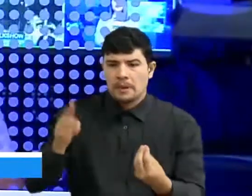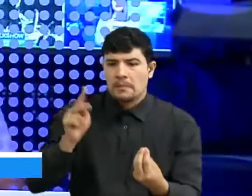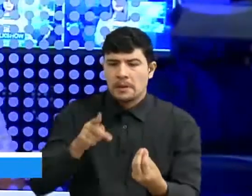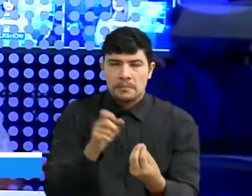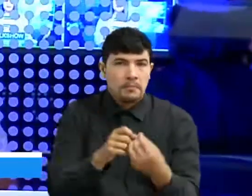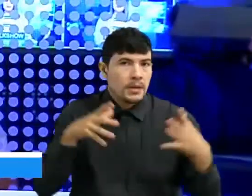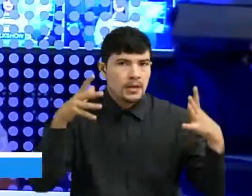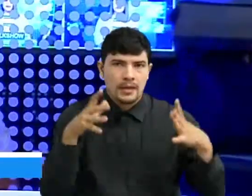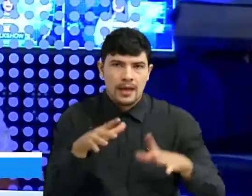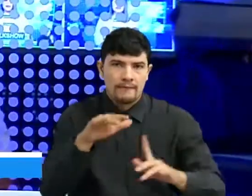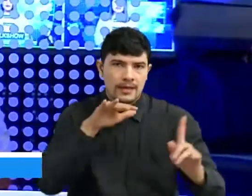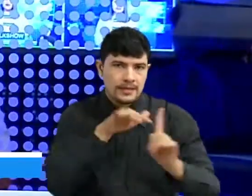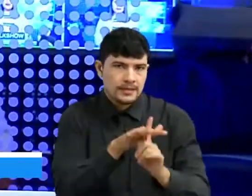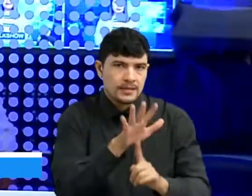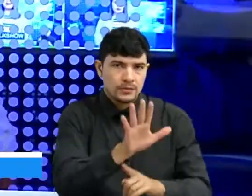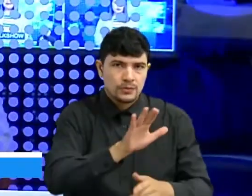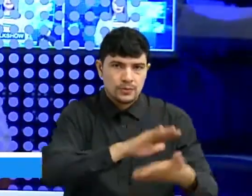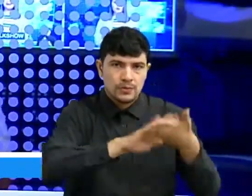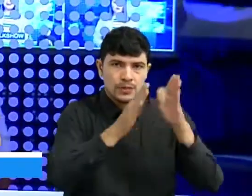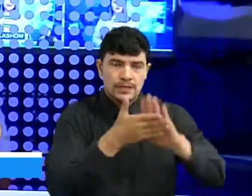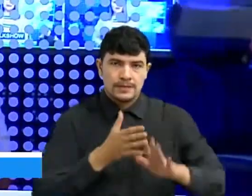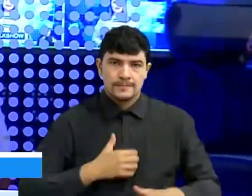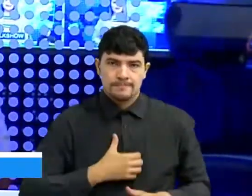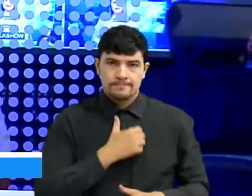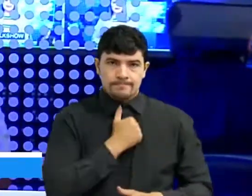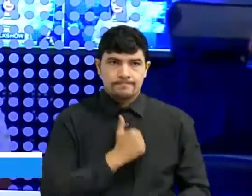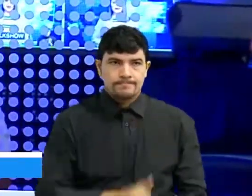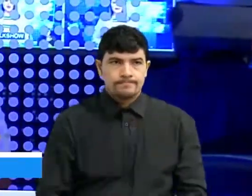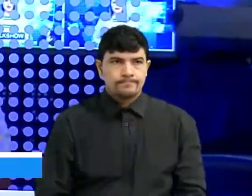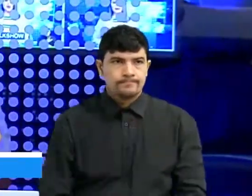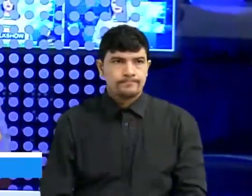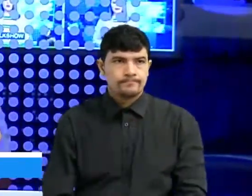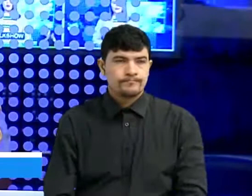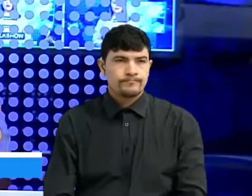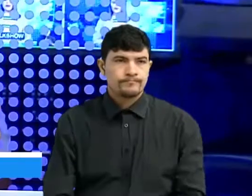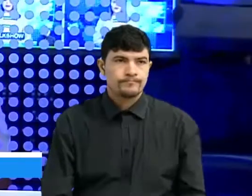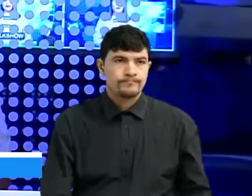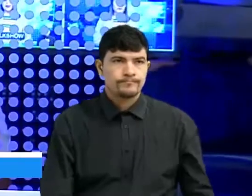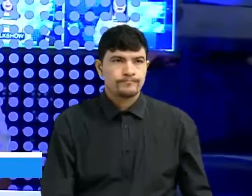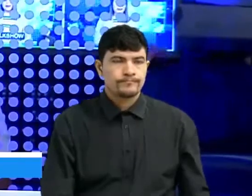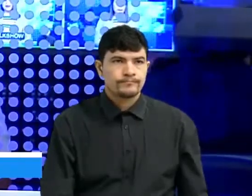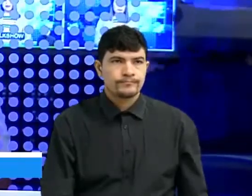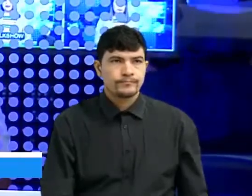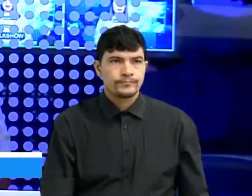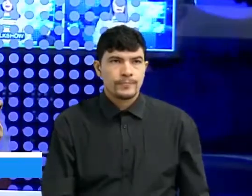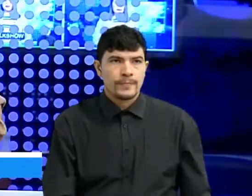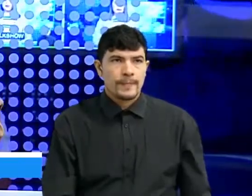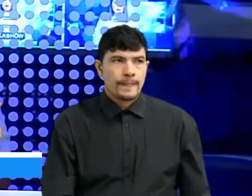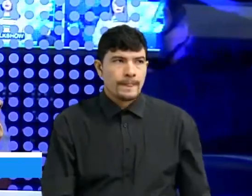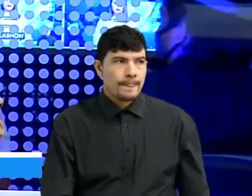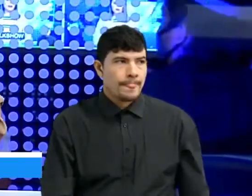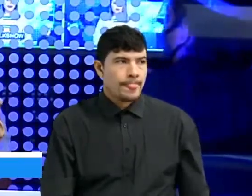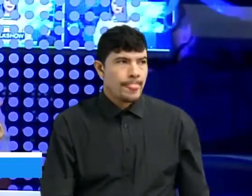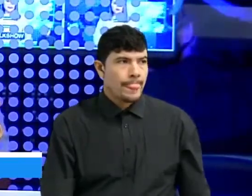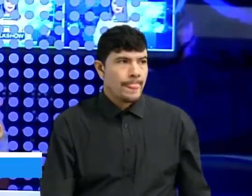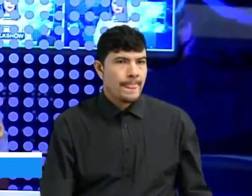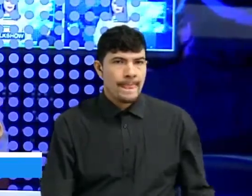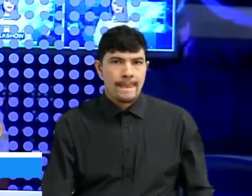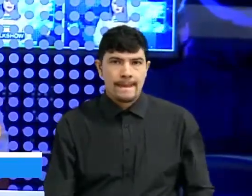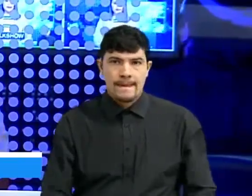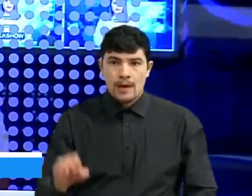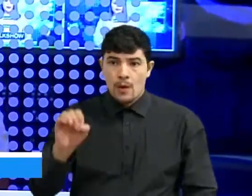En Ocaña, las actividades de celebración que conmemoran el Día de la Virgen del Carmen fueron de forma atípica. Saludamos a